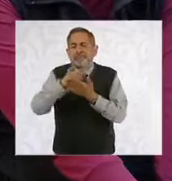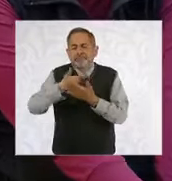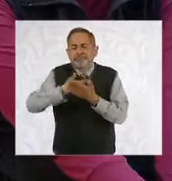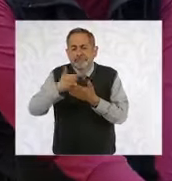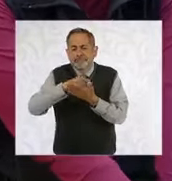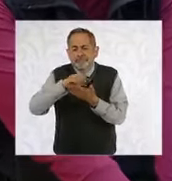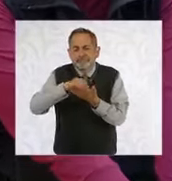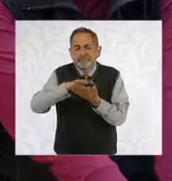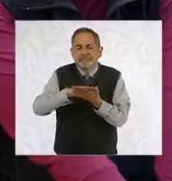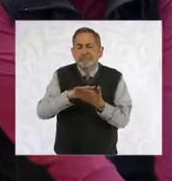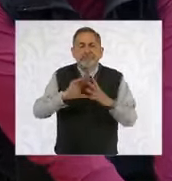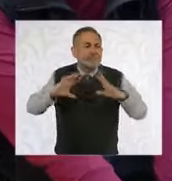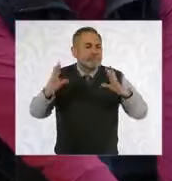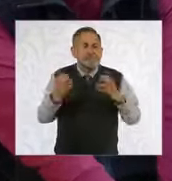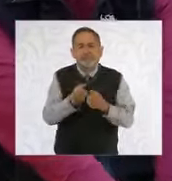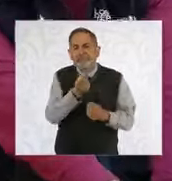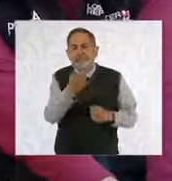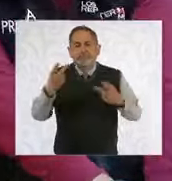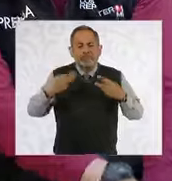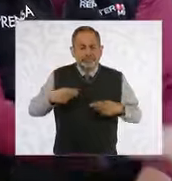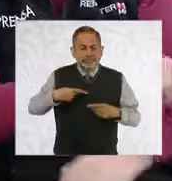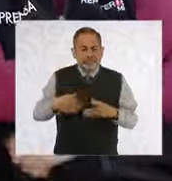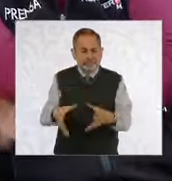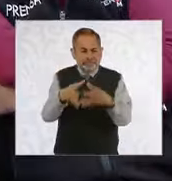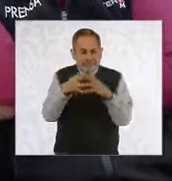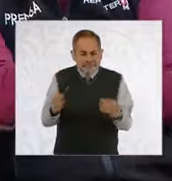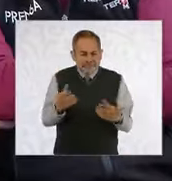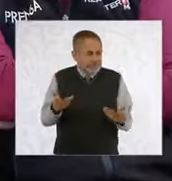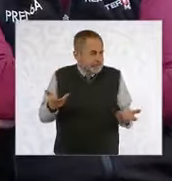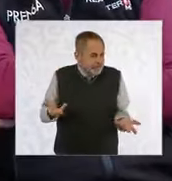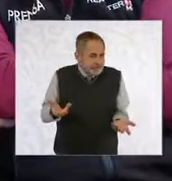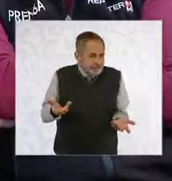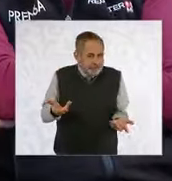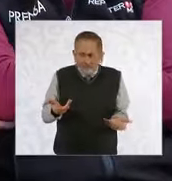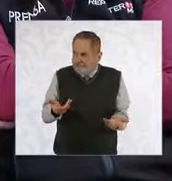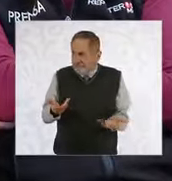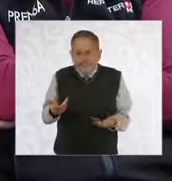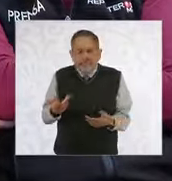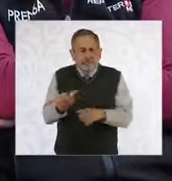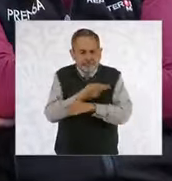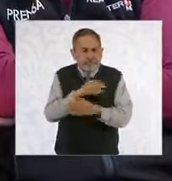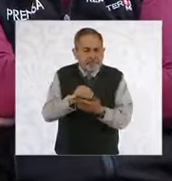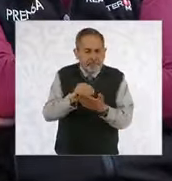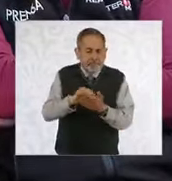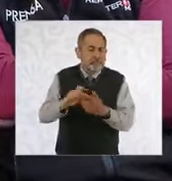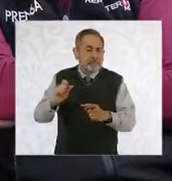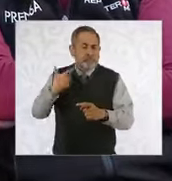haber una información en torno? ¿Si se va a dar seguimiento a la línea que traía pues el gobierno anterior y cuándo